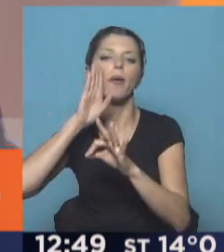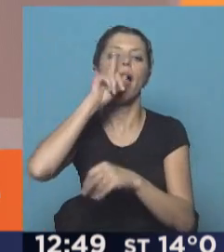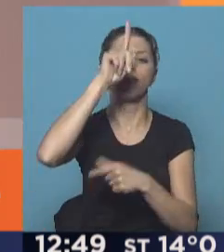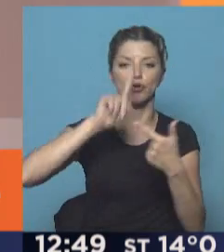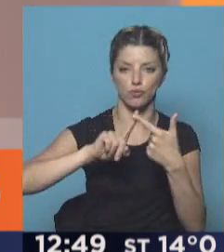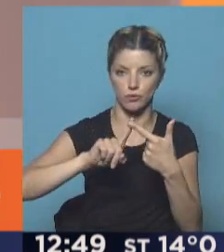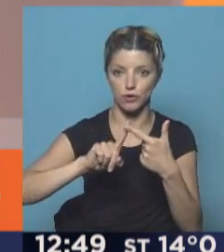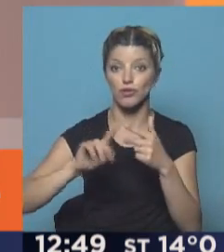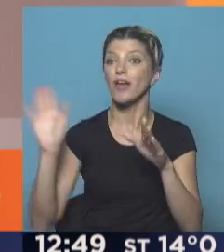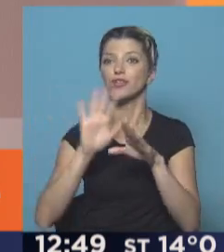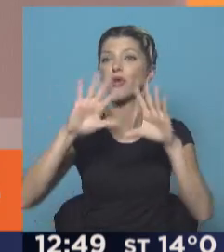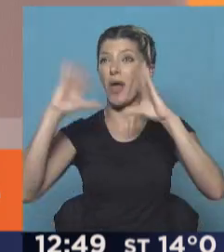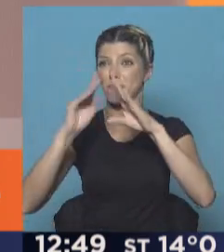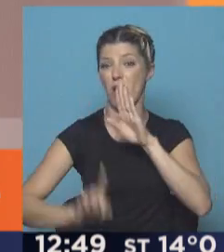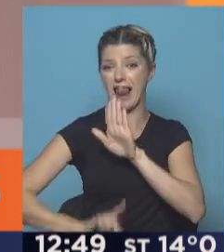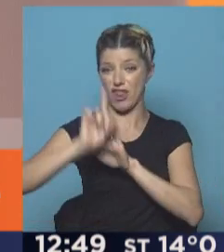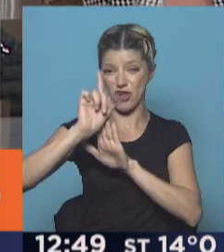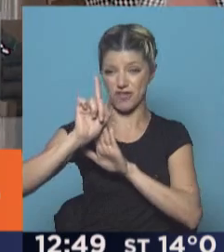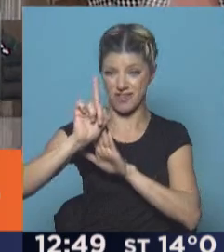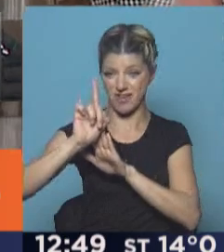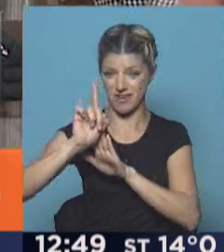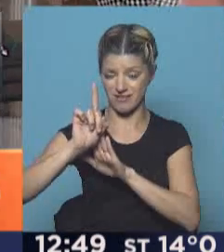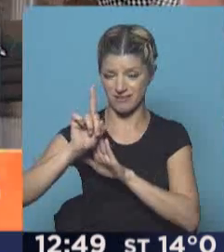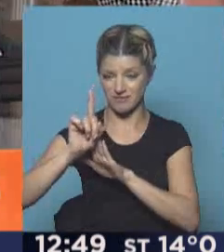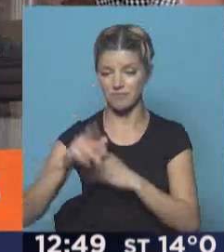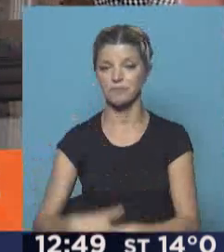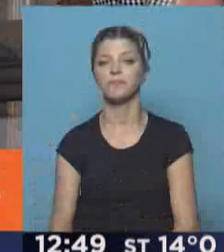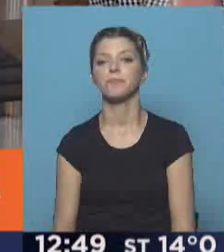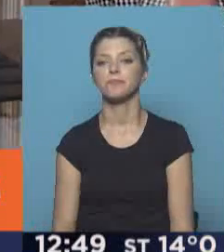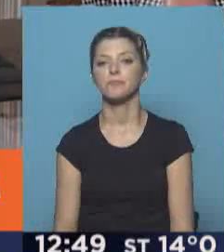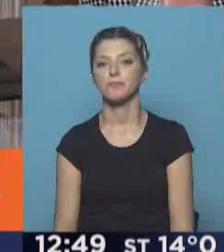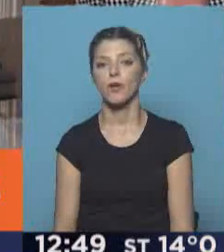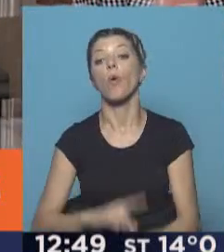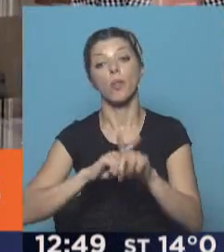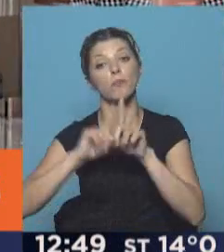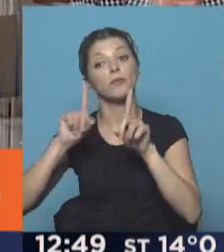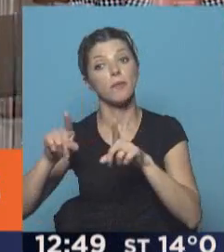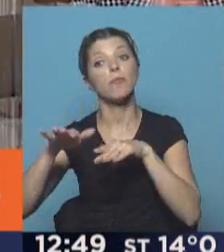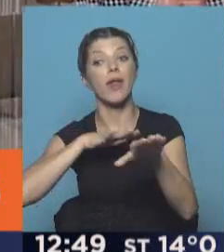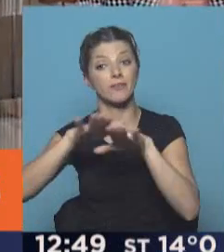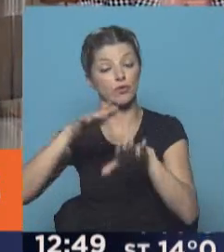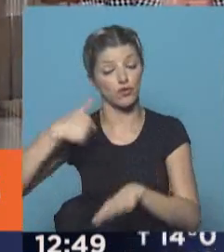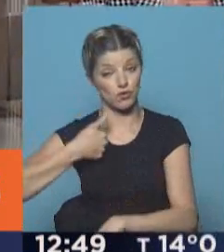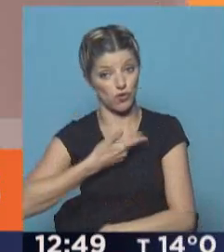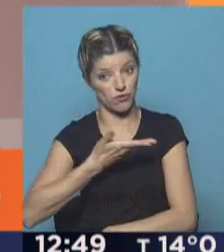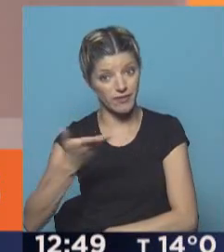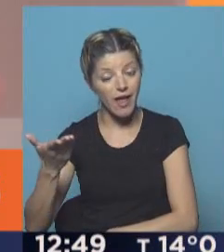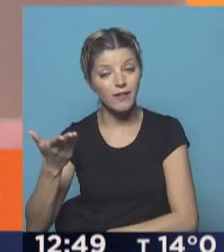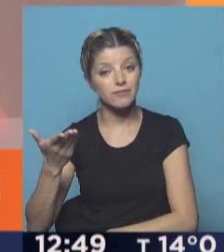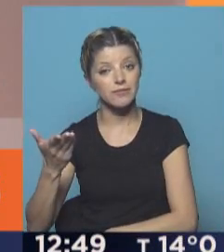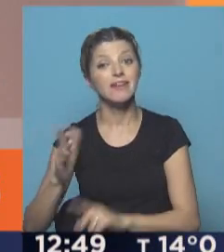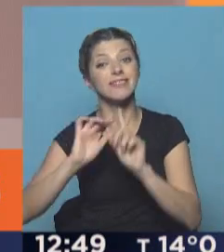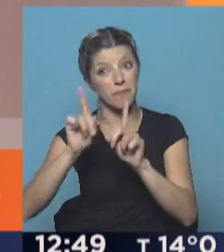todo el hemisferio norte, evidentemente con condiciones que socialmente también en algún sentido